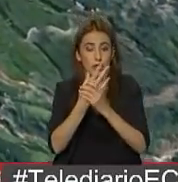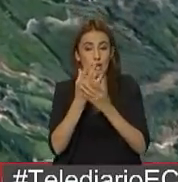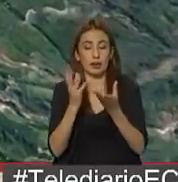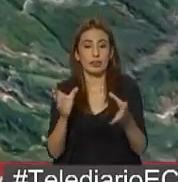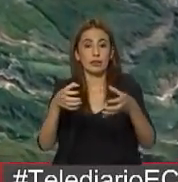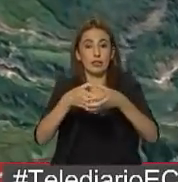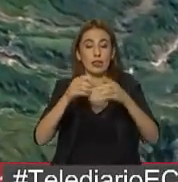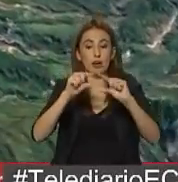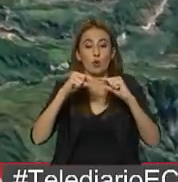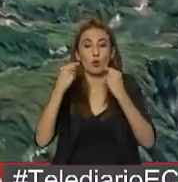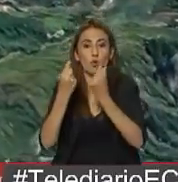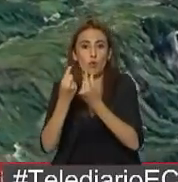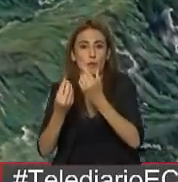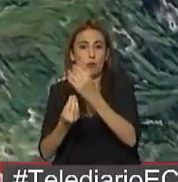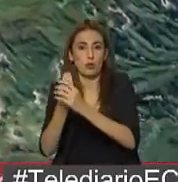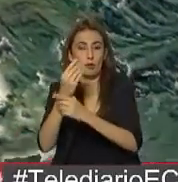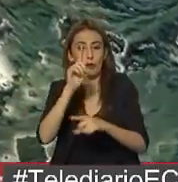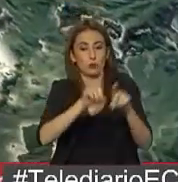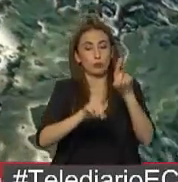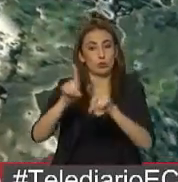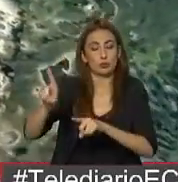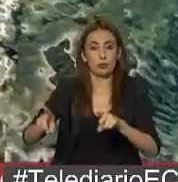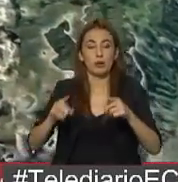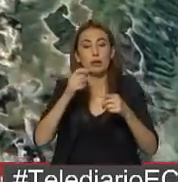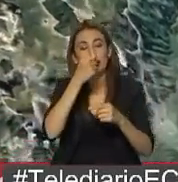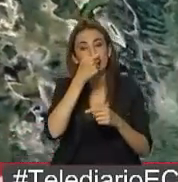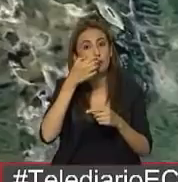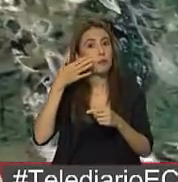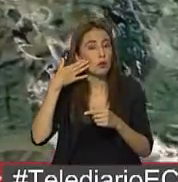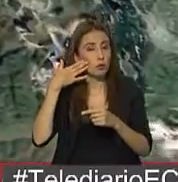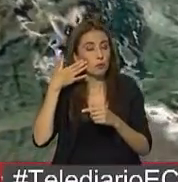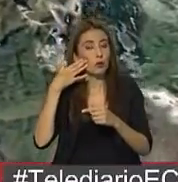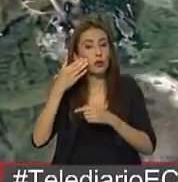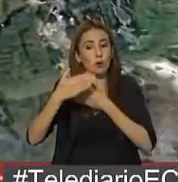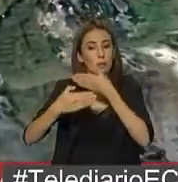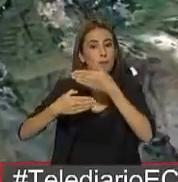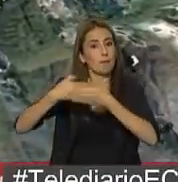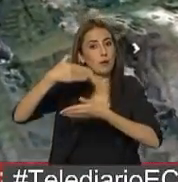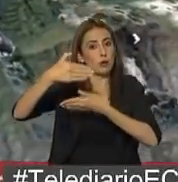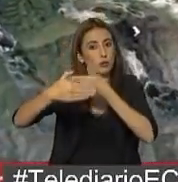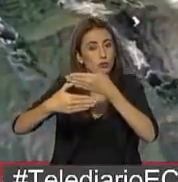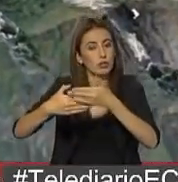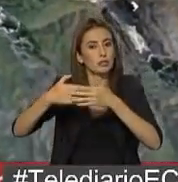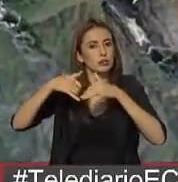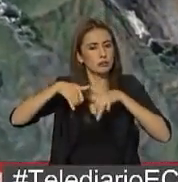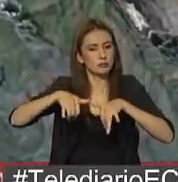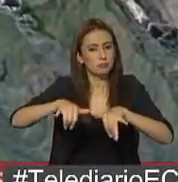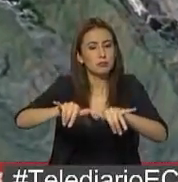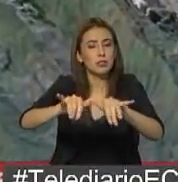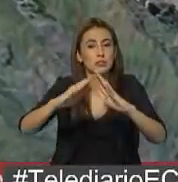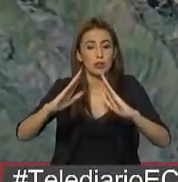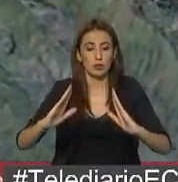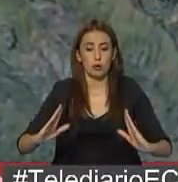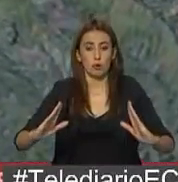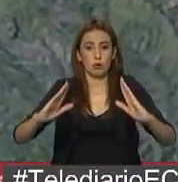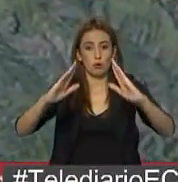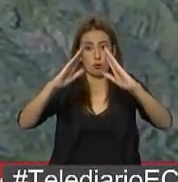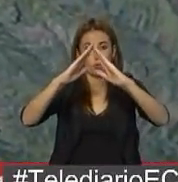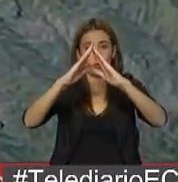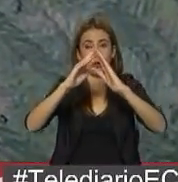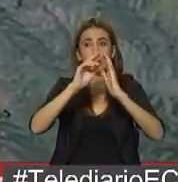Cordillera Real, en la provincia de Morona, Santiago, y su proceso eruptivo es continuo. Tiene una altura de